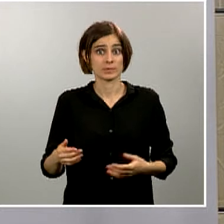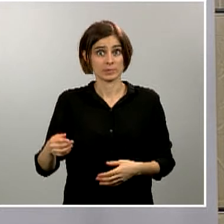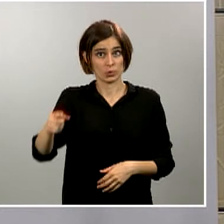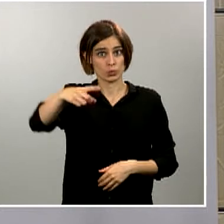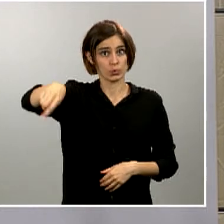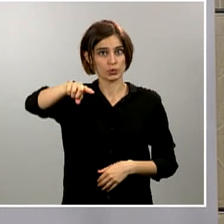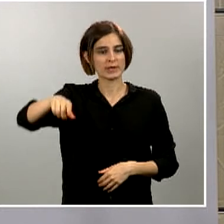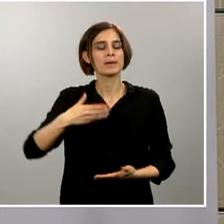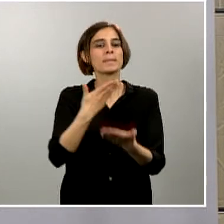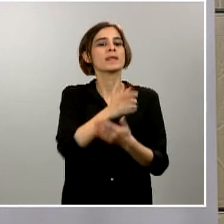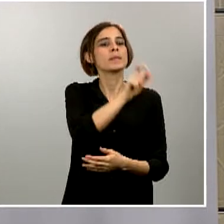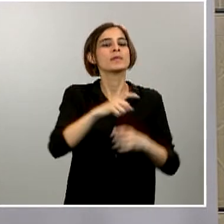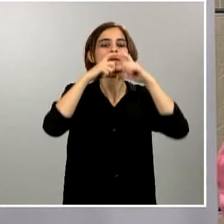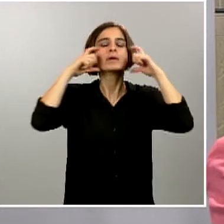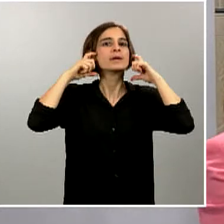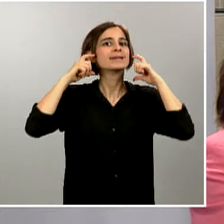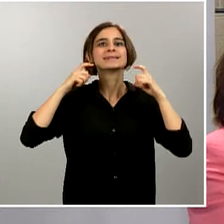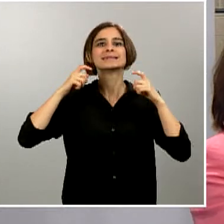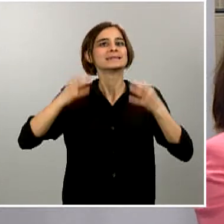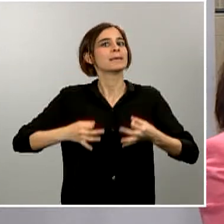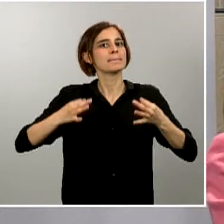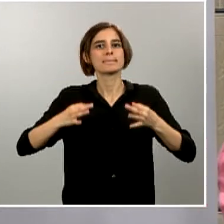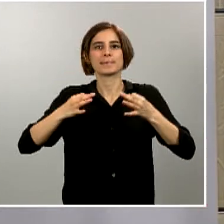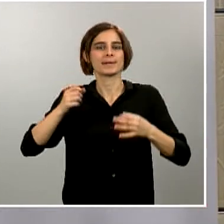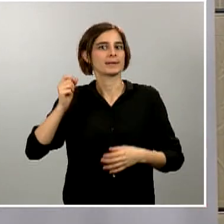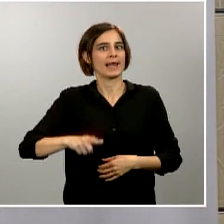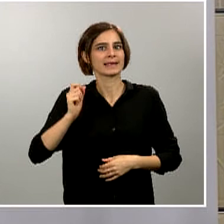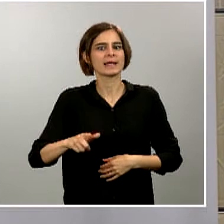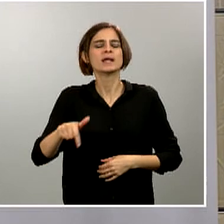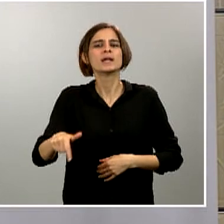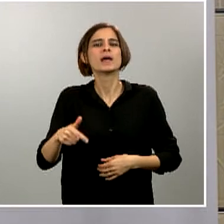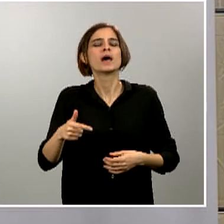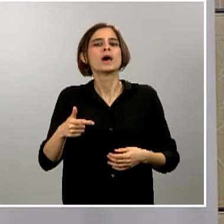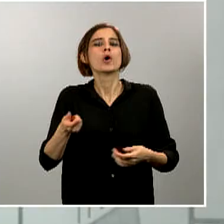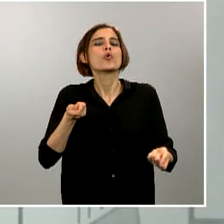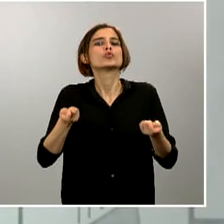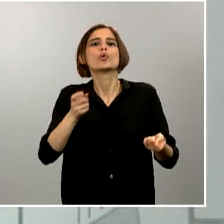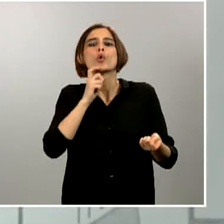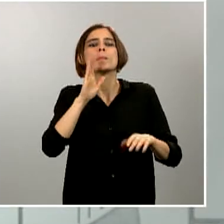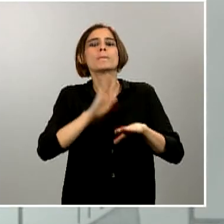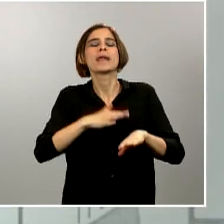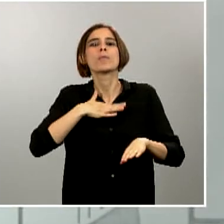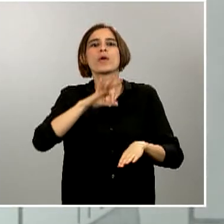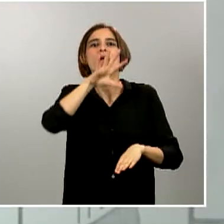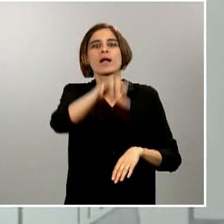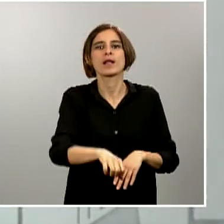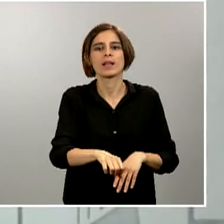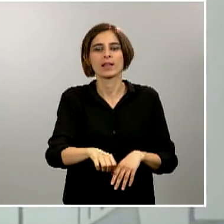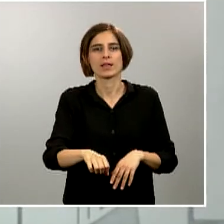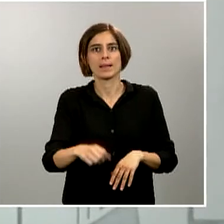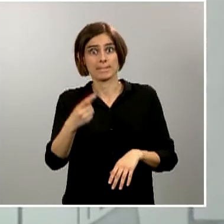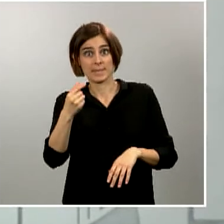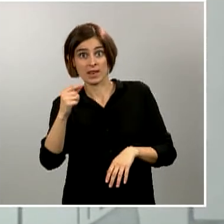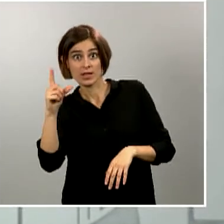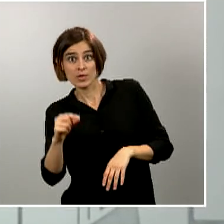¿Cómo se hará para que todo el mundo tenga acceso a ellas? ¿Se controlarán los precios? Hubo un cambio de posición en